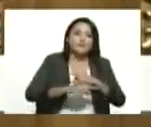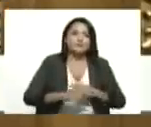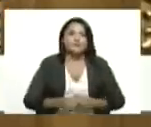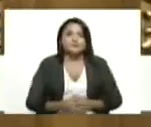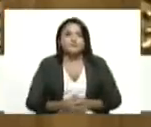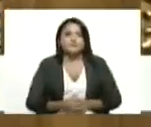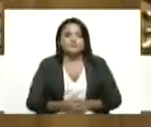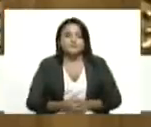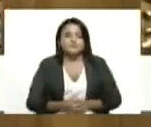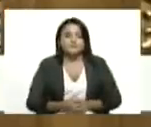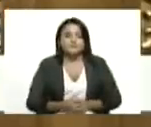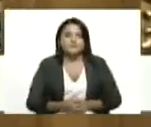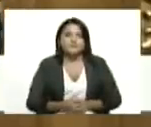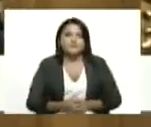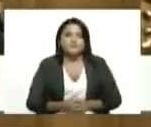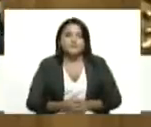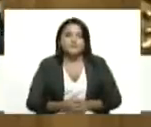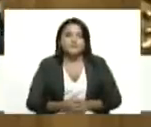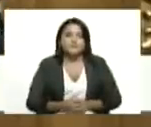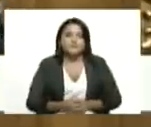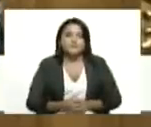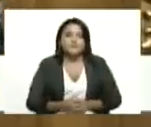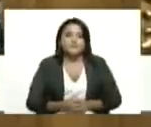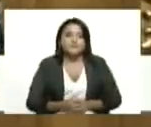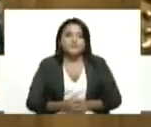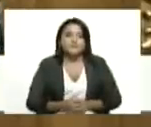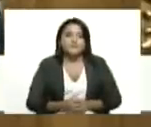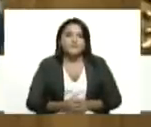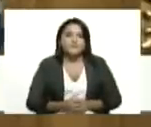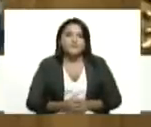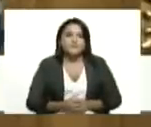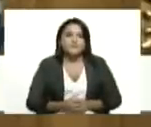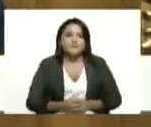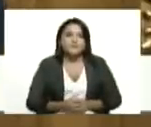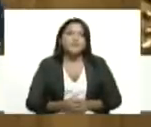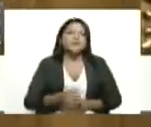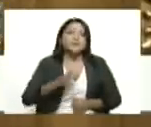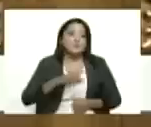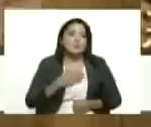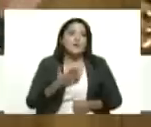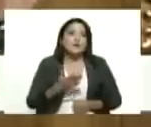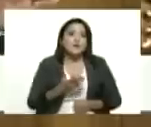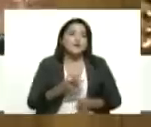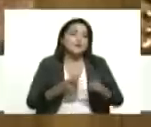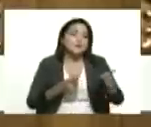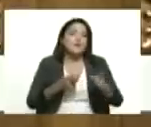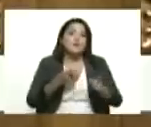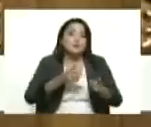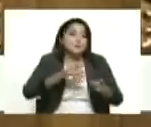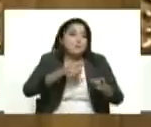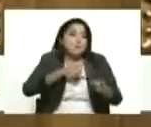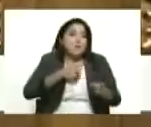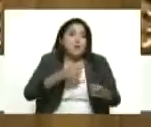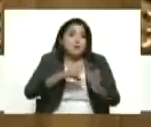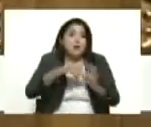tribunal, garantizando así el derecho a la doble instancia, que tiene derecho a la defensa.